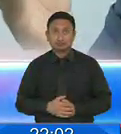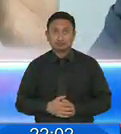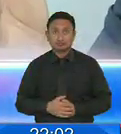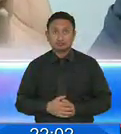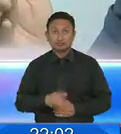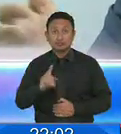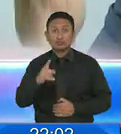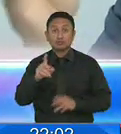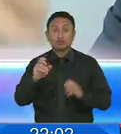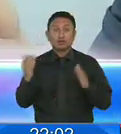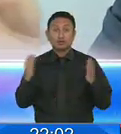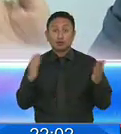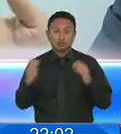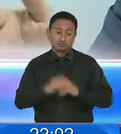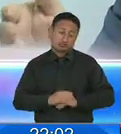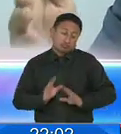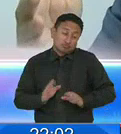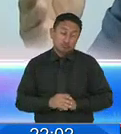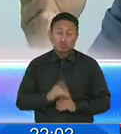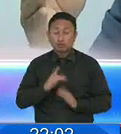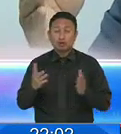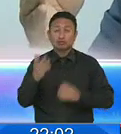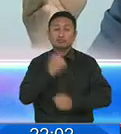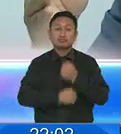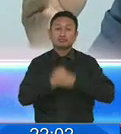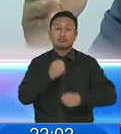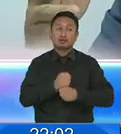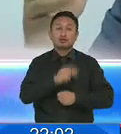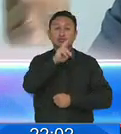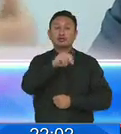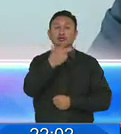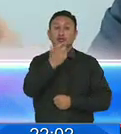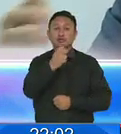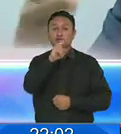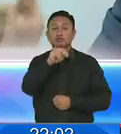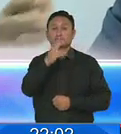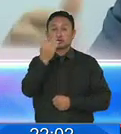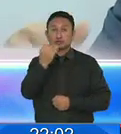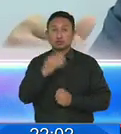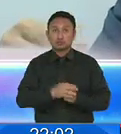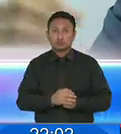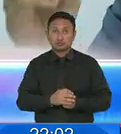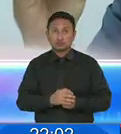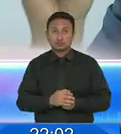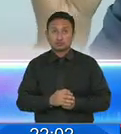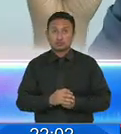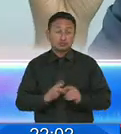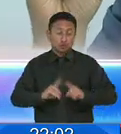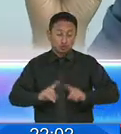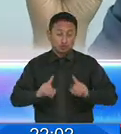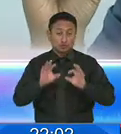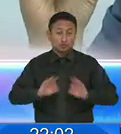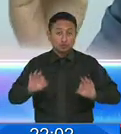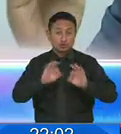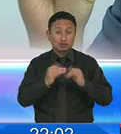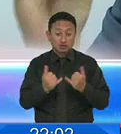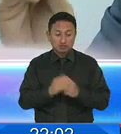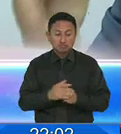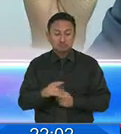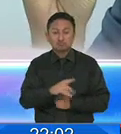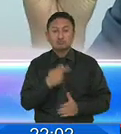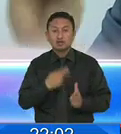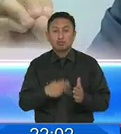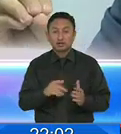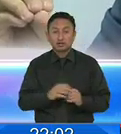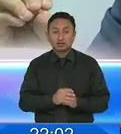con la comparación, porque yo también podría comparar con el año diciembre de 2013, diciembre de 2014 o alguna cuestión así. Lo importante es ver que existen